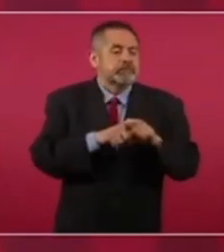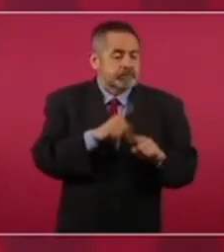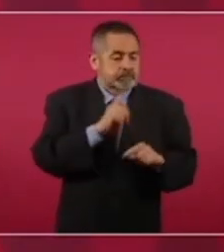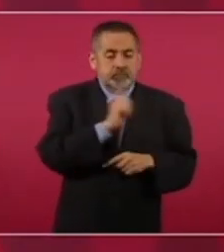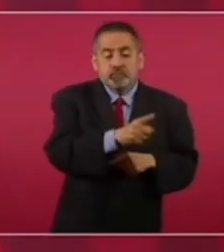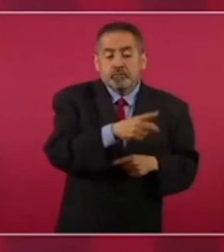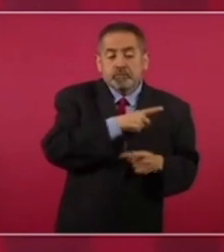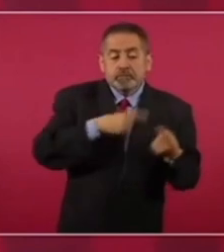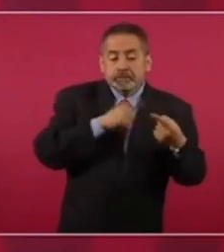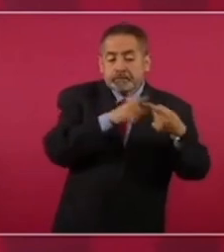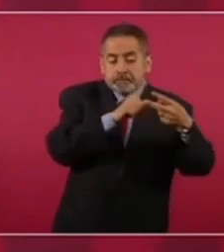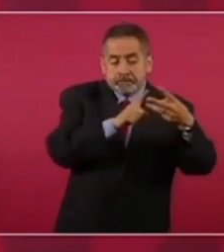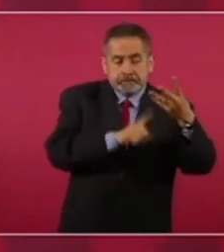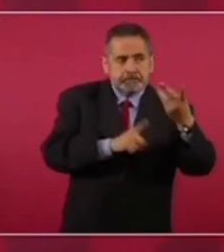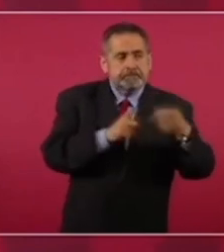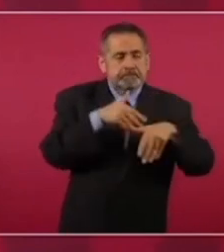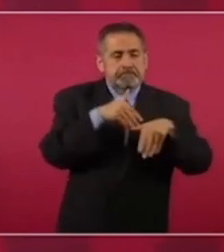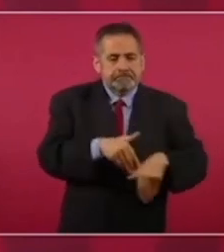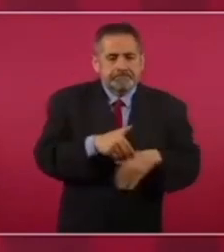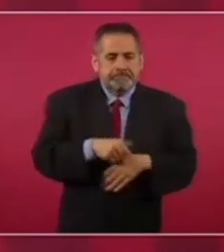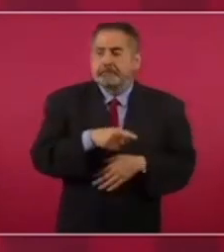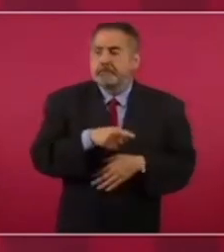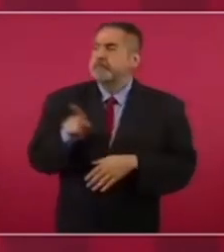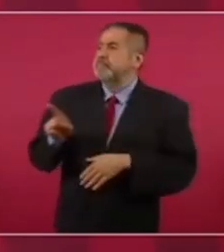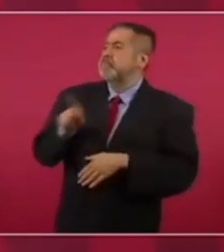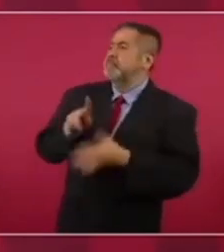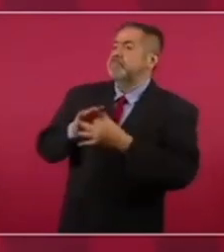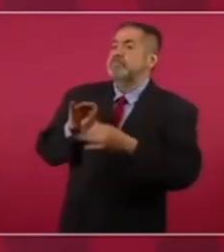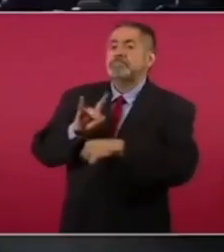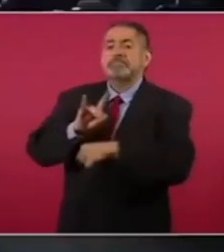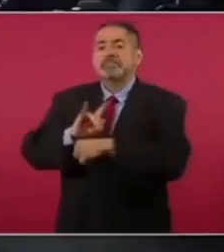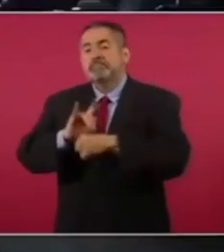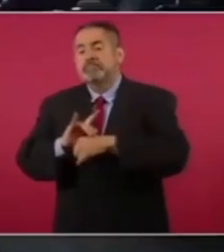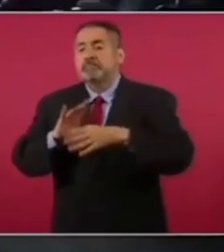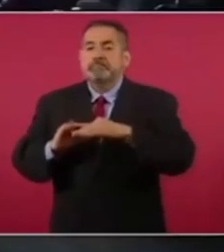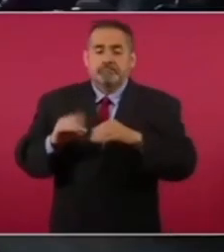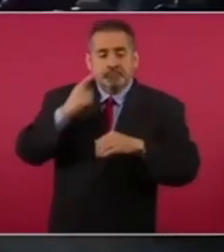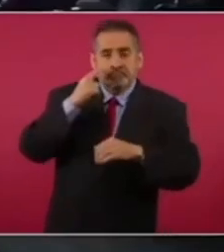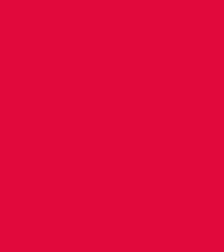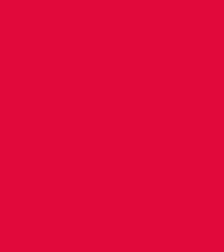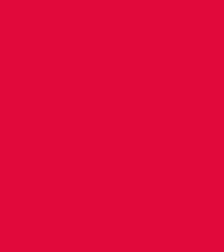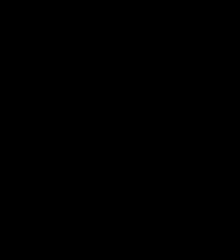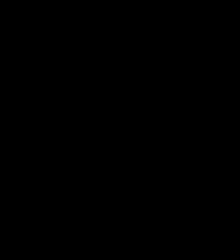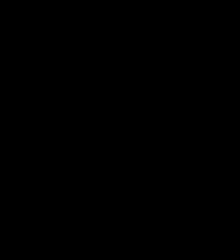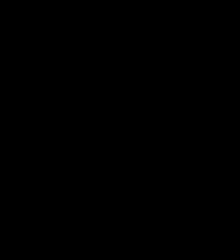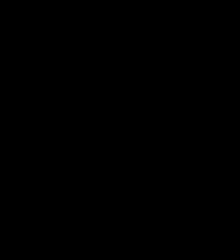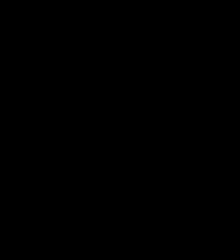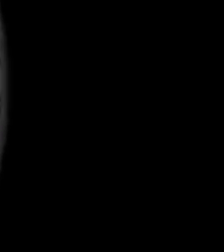que era la de simular de que había democracia.